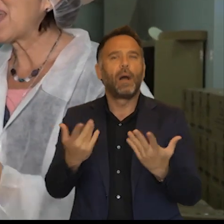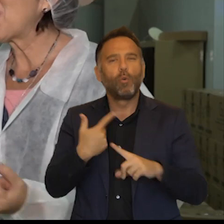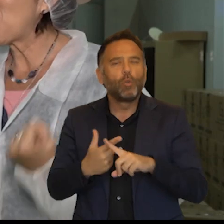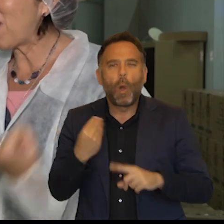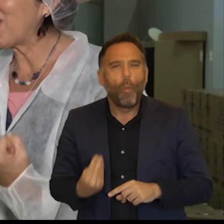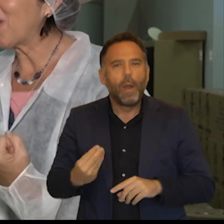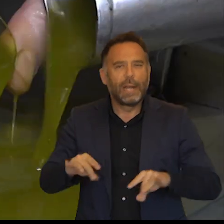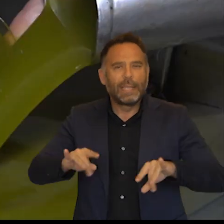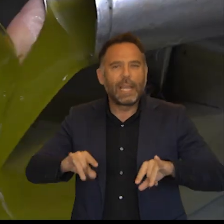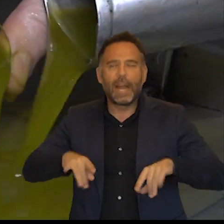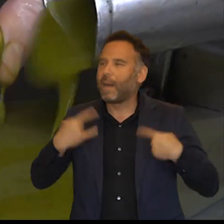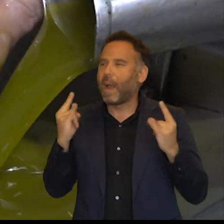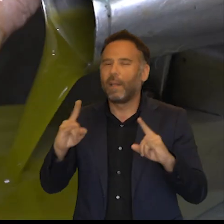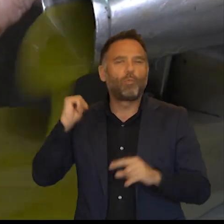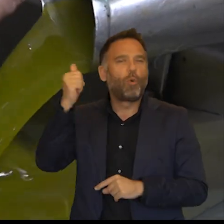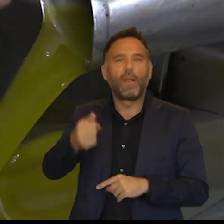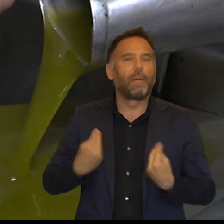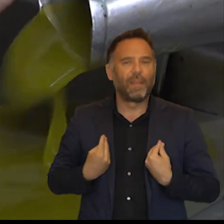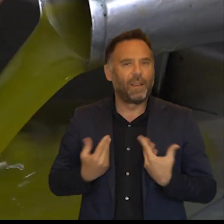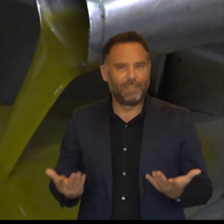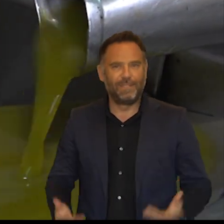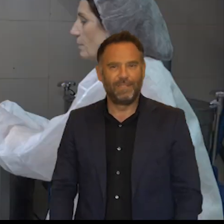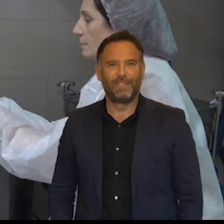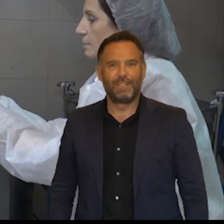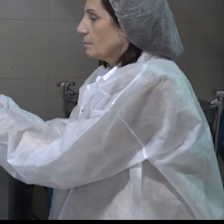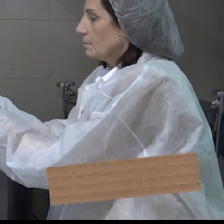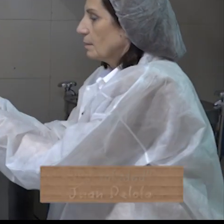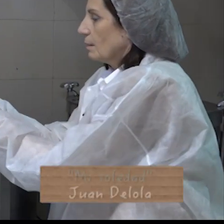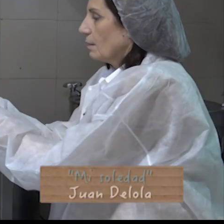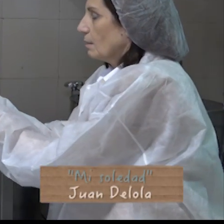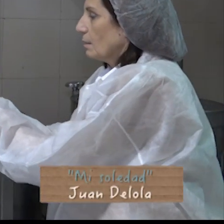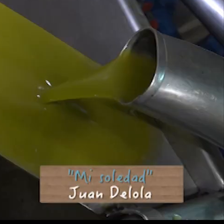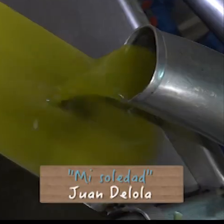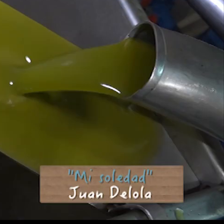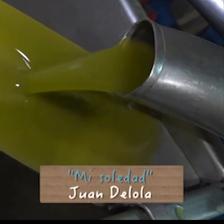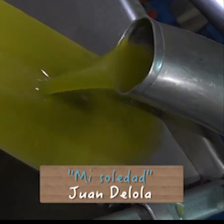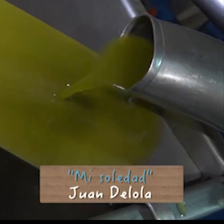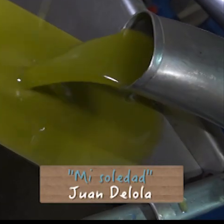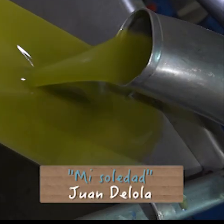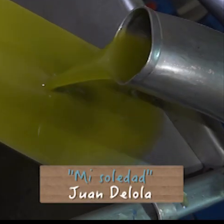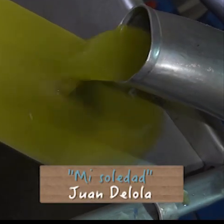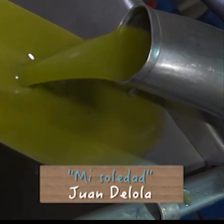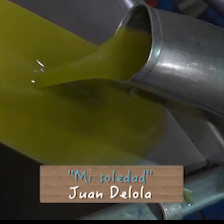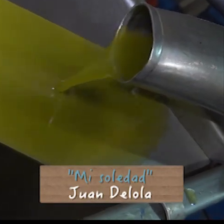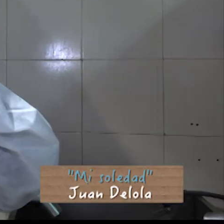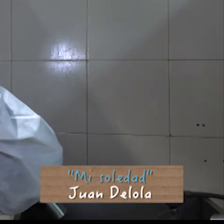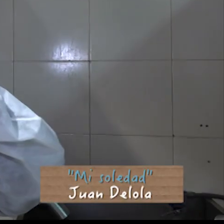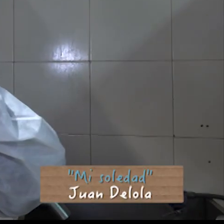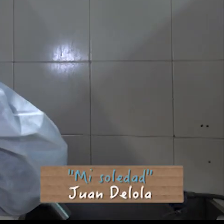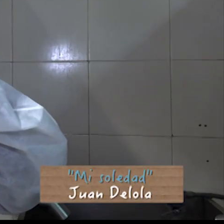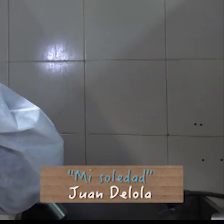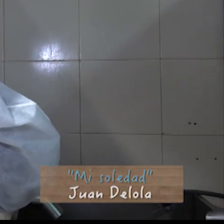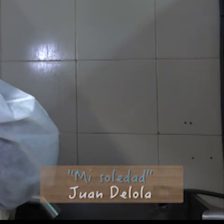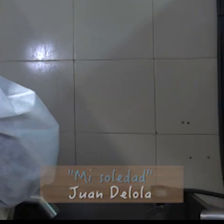hierba. Huele a lo bueno, de la tierra, de toda la vida. Te dejé de amar, sabes que en mis recuerdos